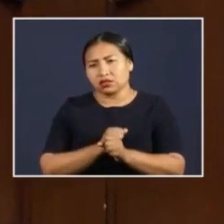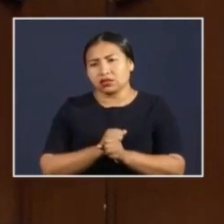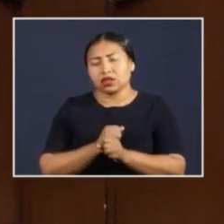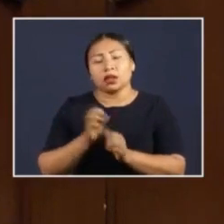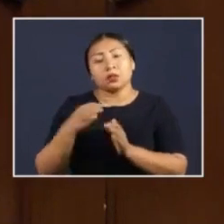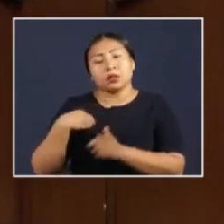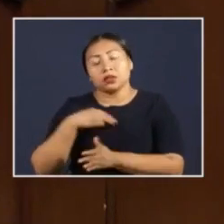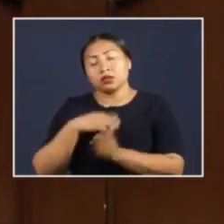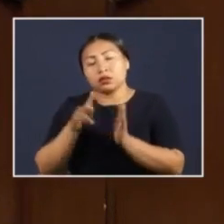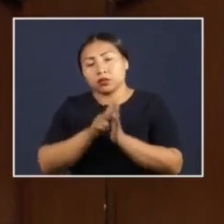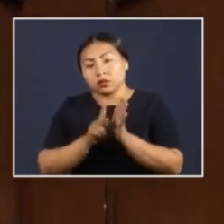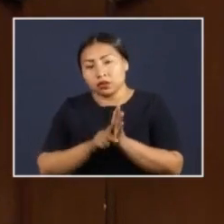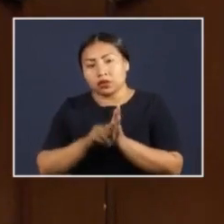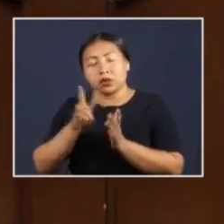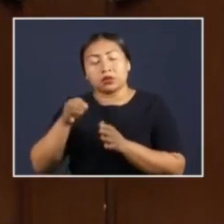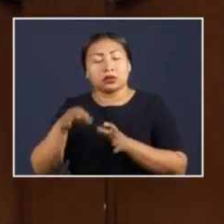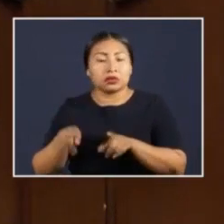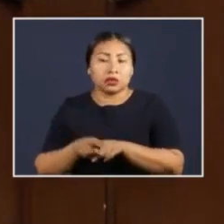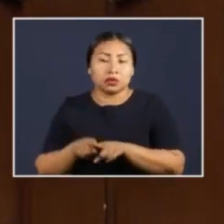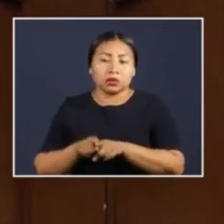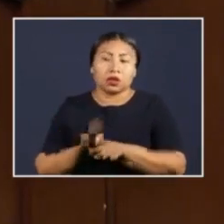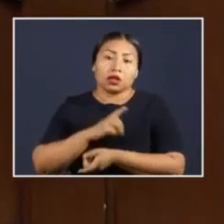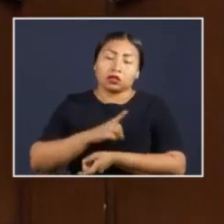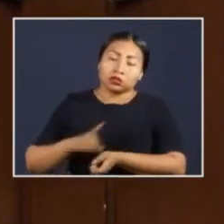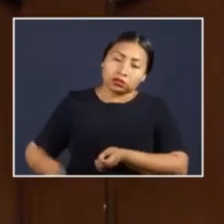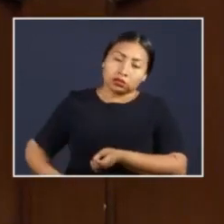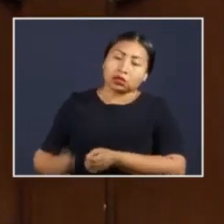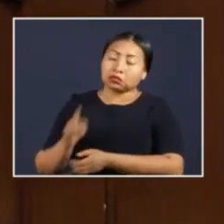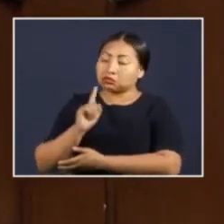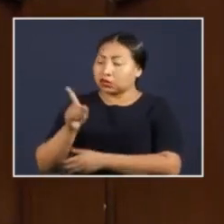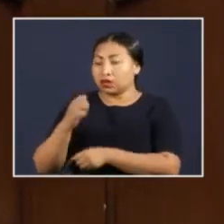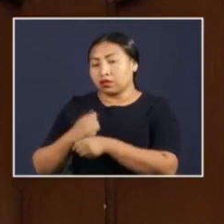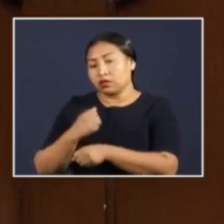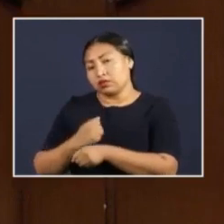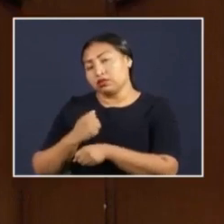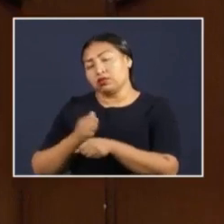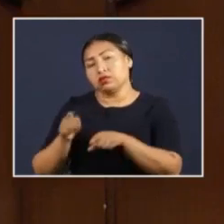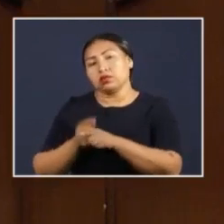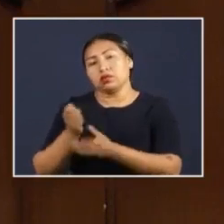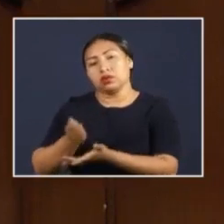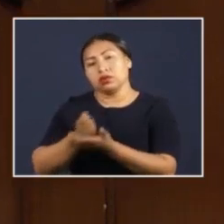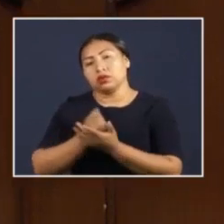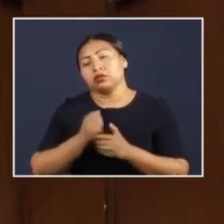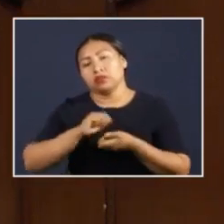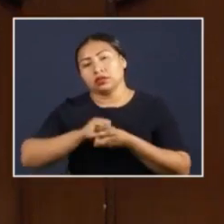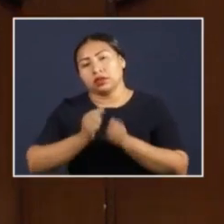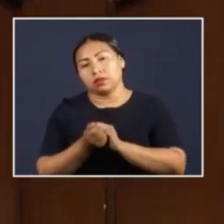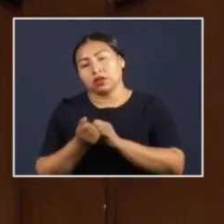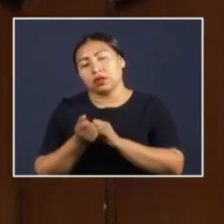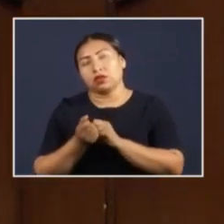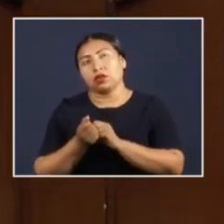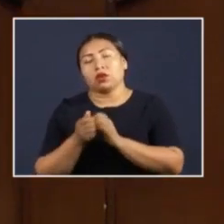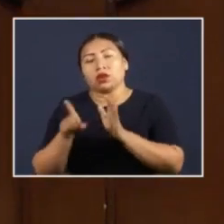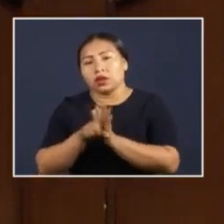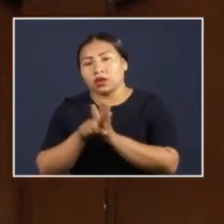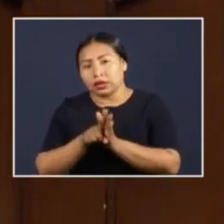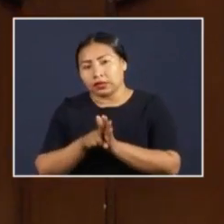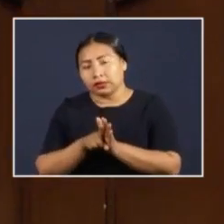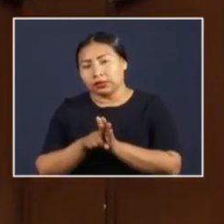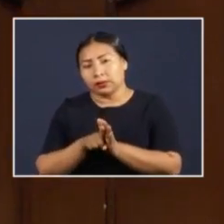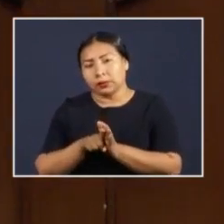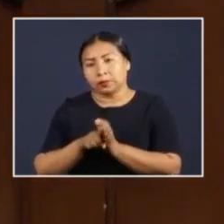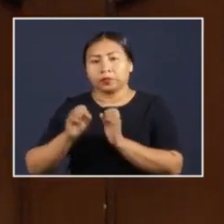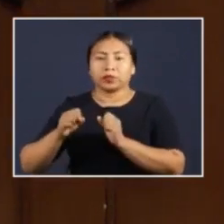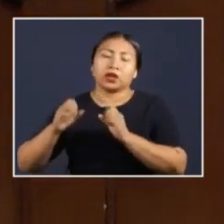y por supuesto señores diputados también el trabajo de ustedes ayudándonos a cambiar las leyes que haya que cambiar para